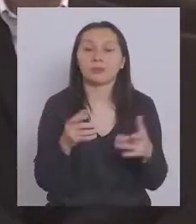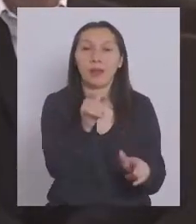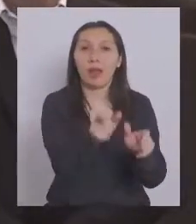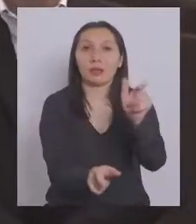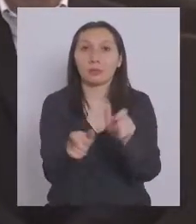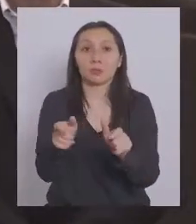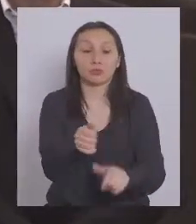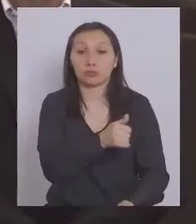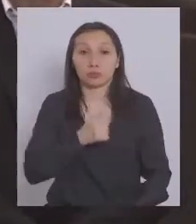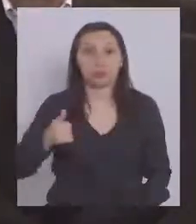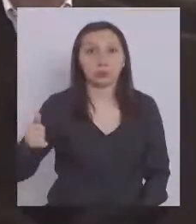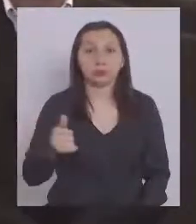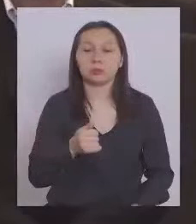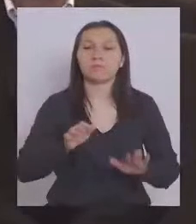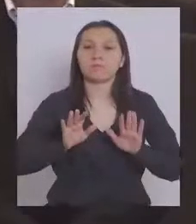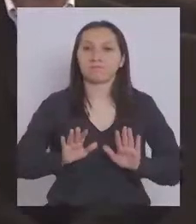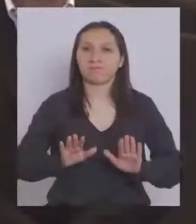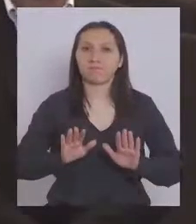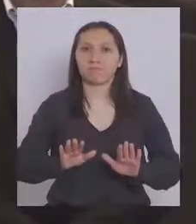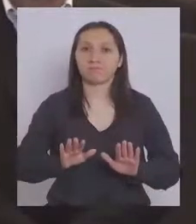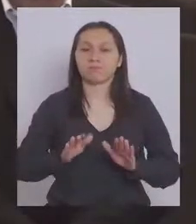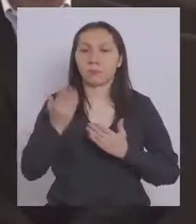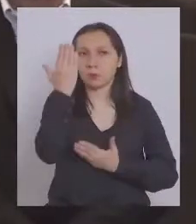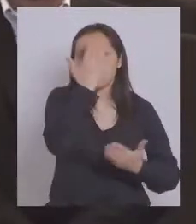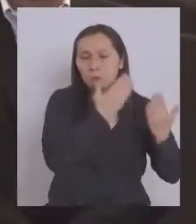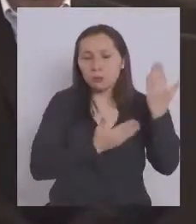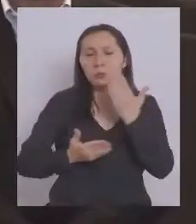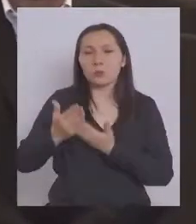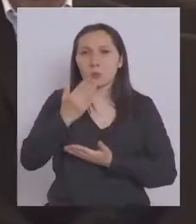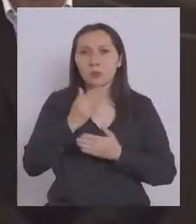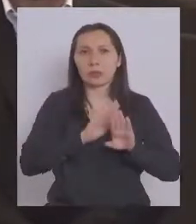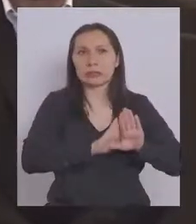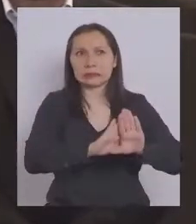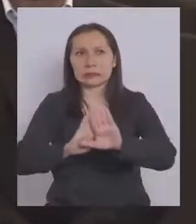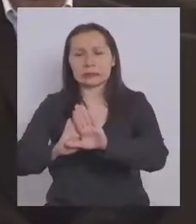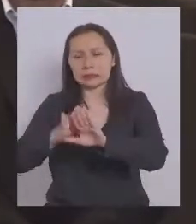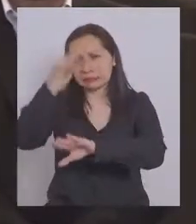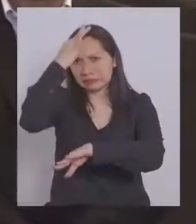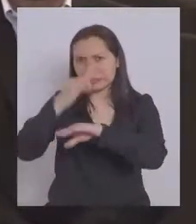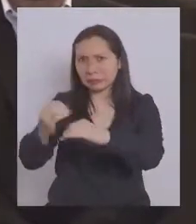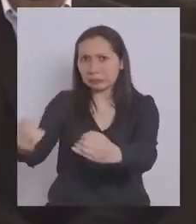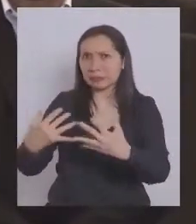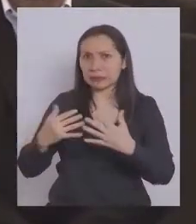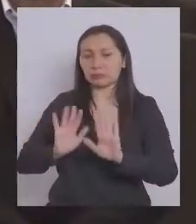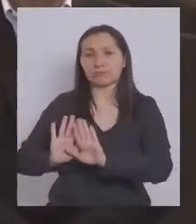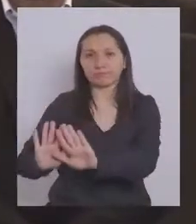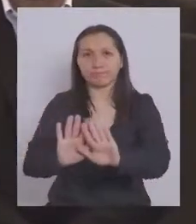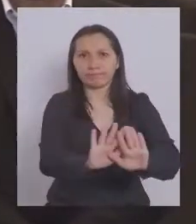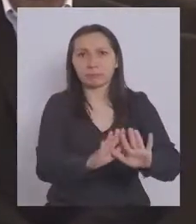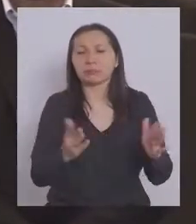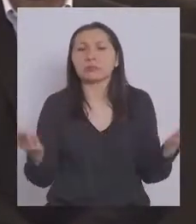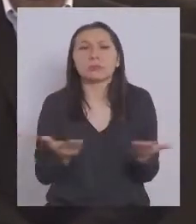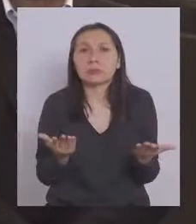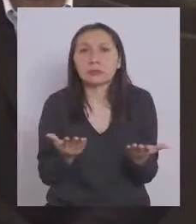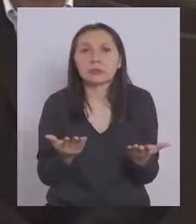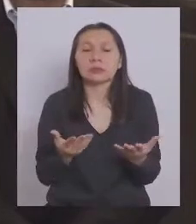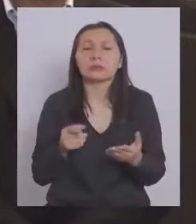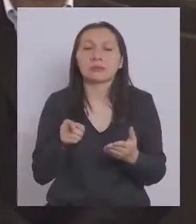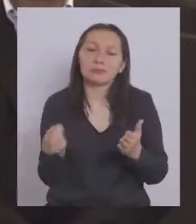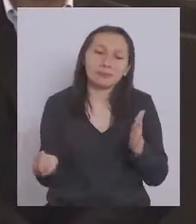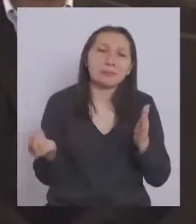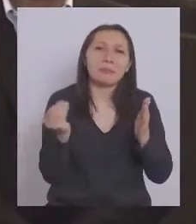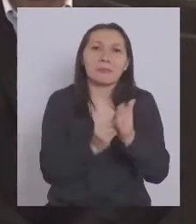personas, todos nosotros, nos mantengamos protegidos de los contagios. Y para eso tenemos que